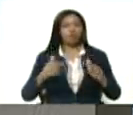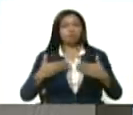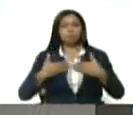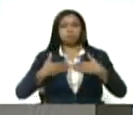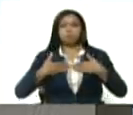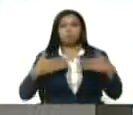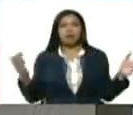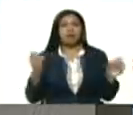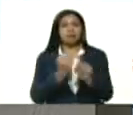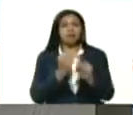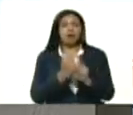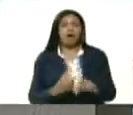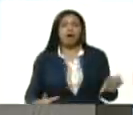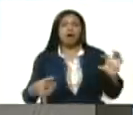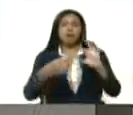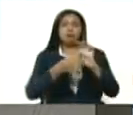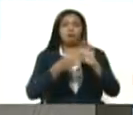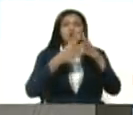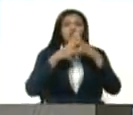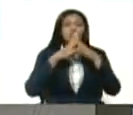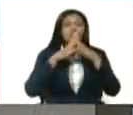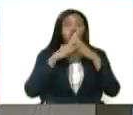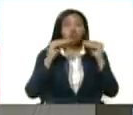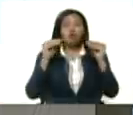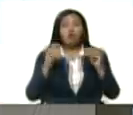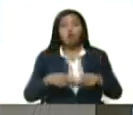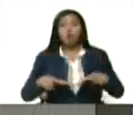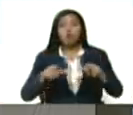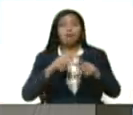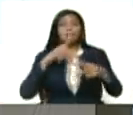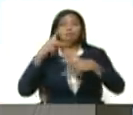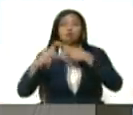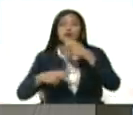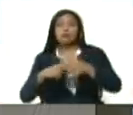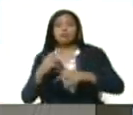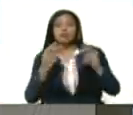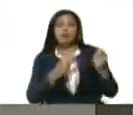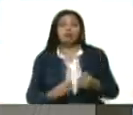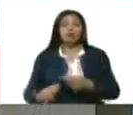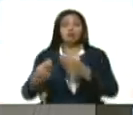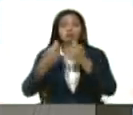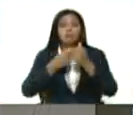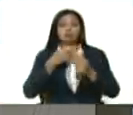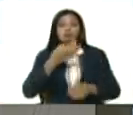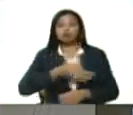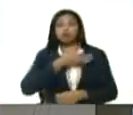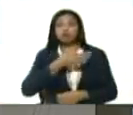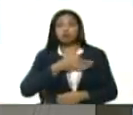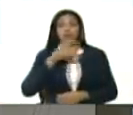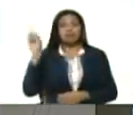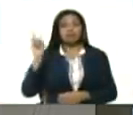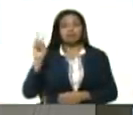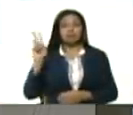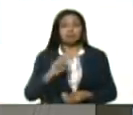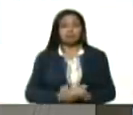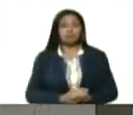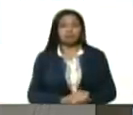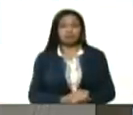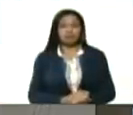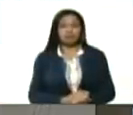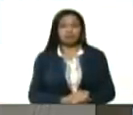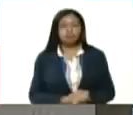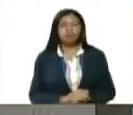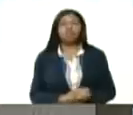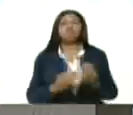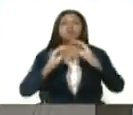para trabajar mancomunadamente con todos los sectores políticos, económicos y sociales de Venezuela. Y hace